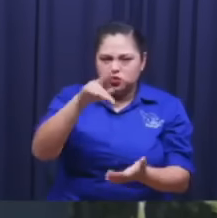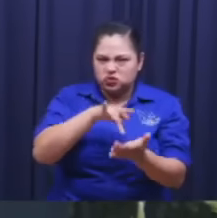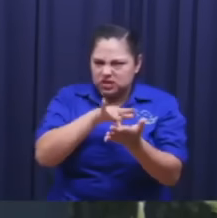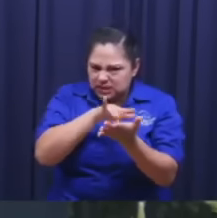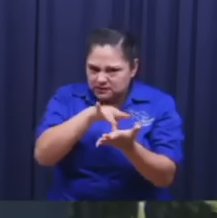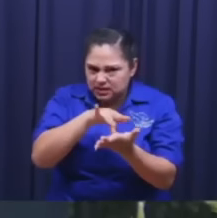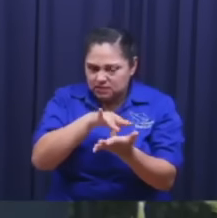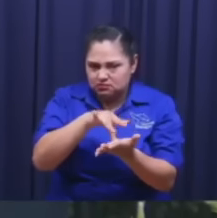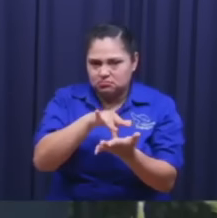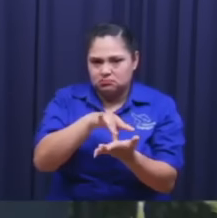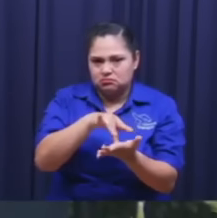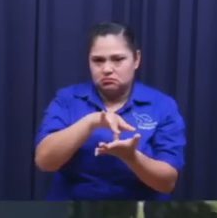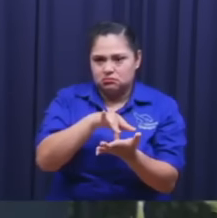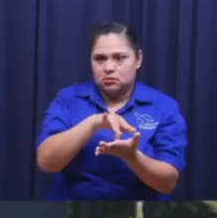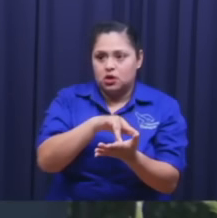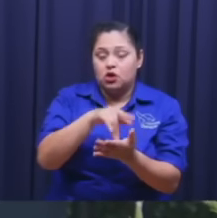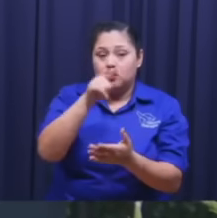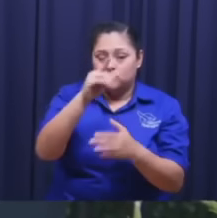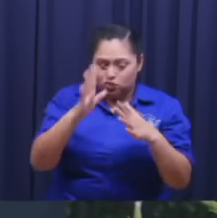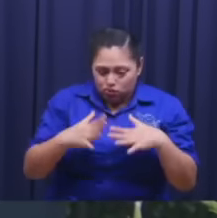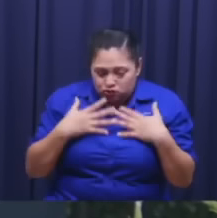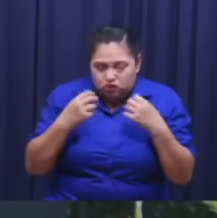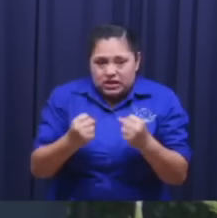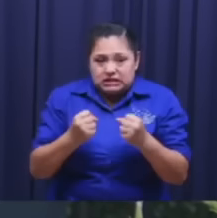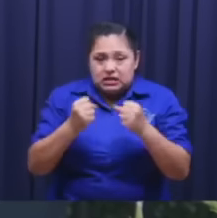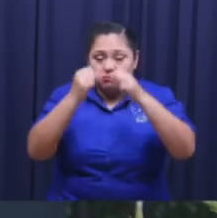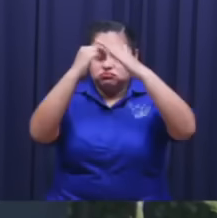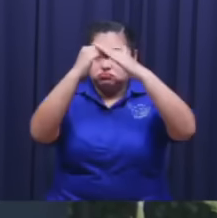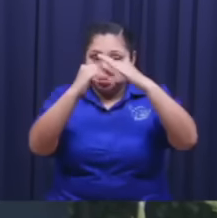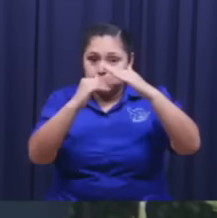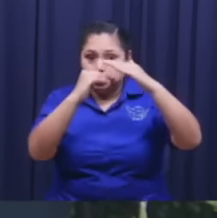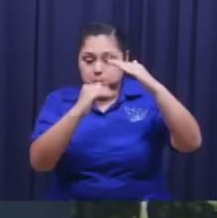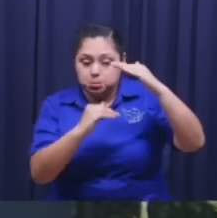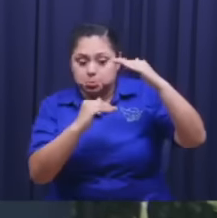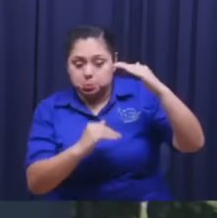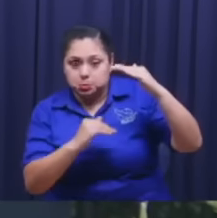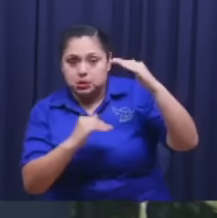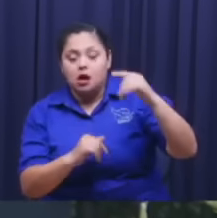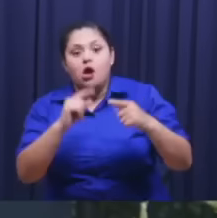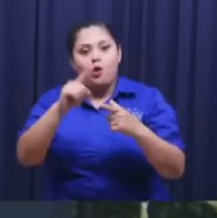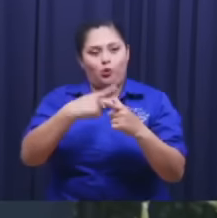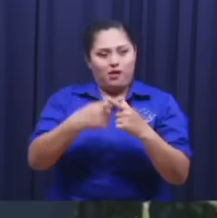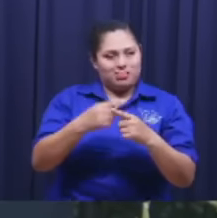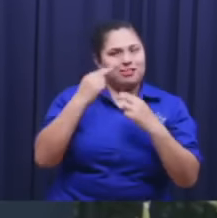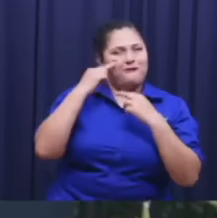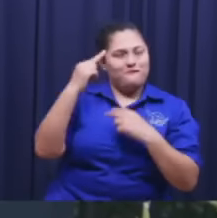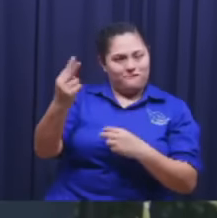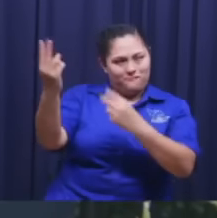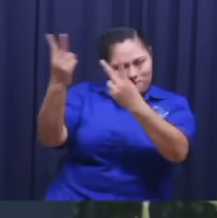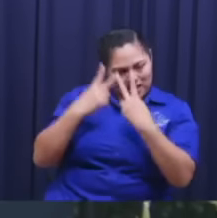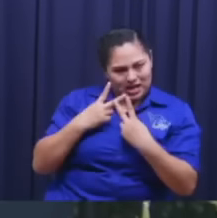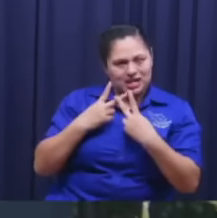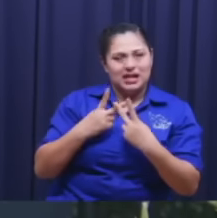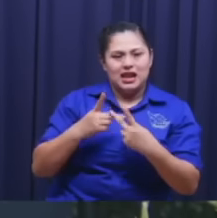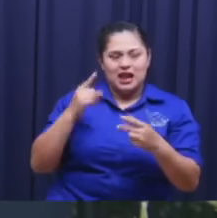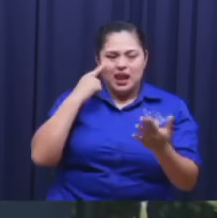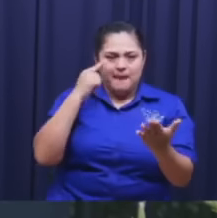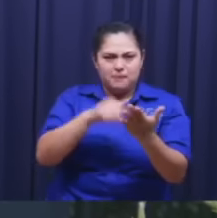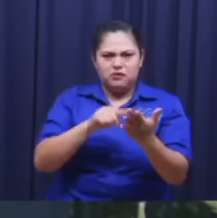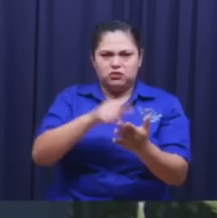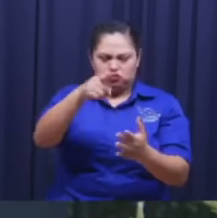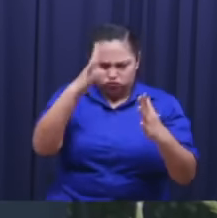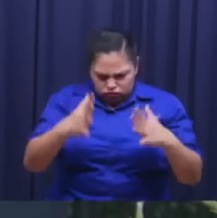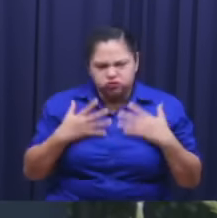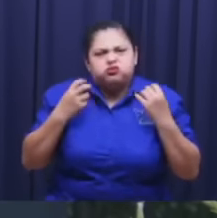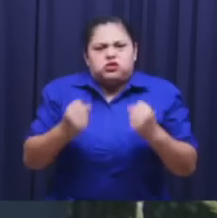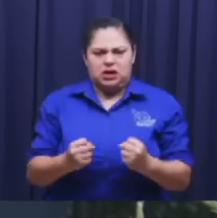débil, tu fuerza será reducida. Pero si cuando viene la prueba dices, pues lo siento mucho,